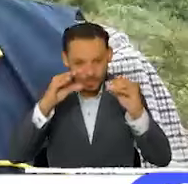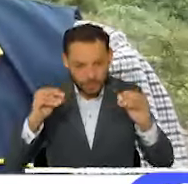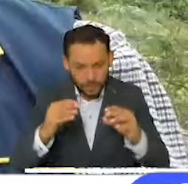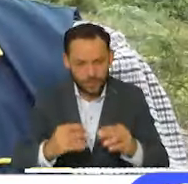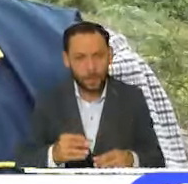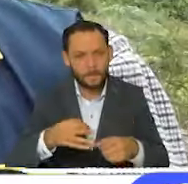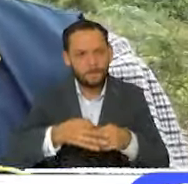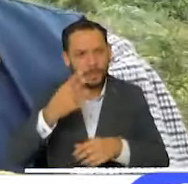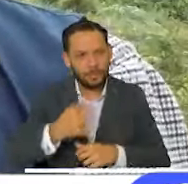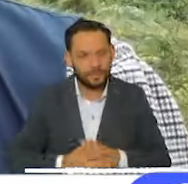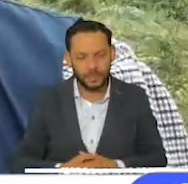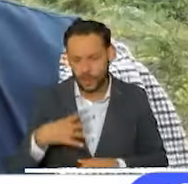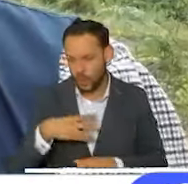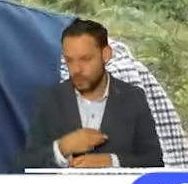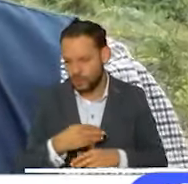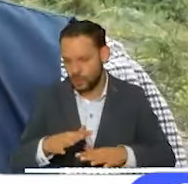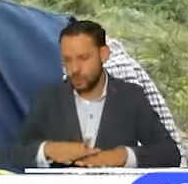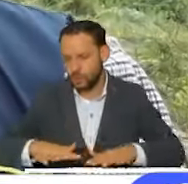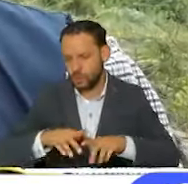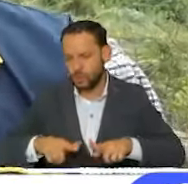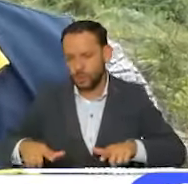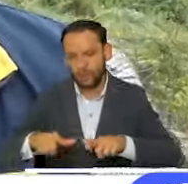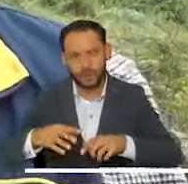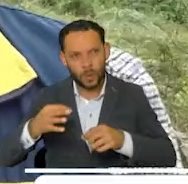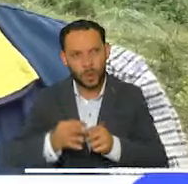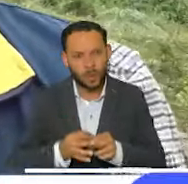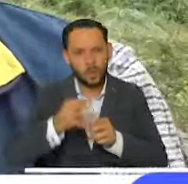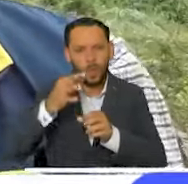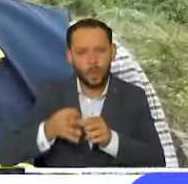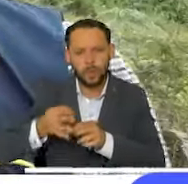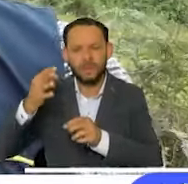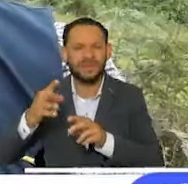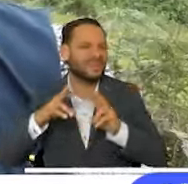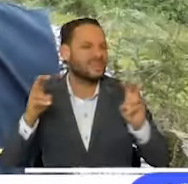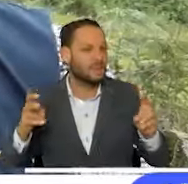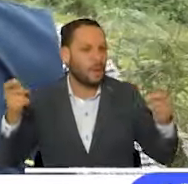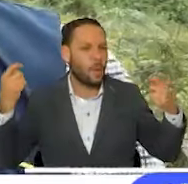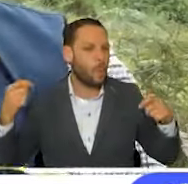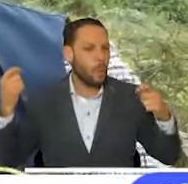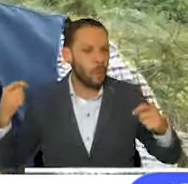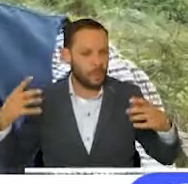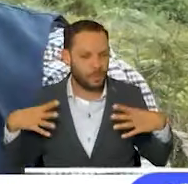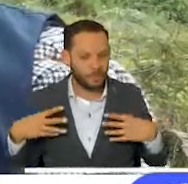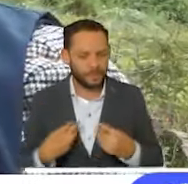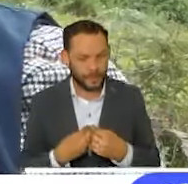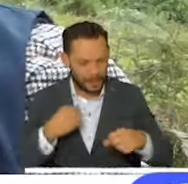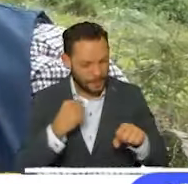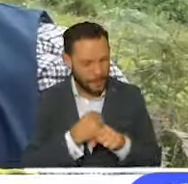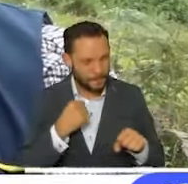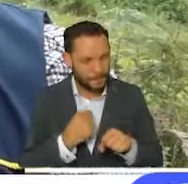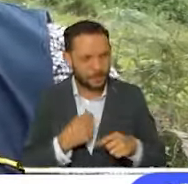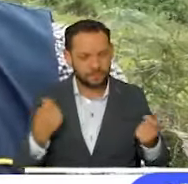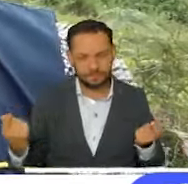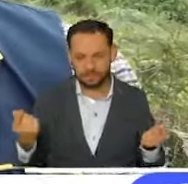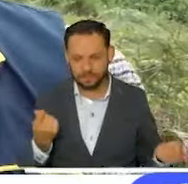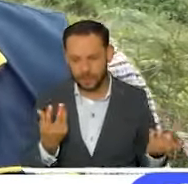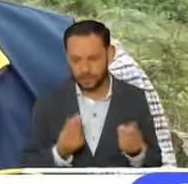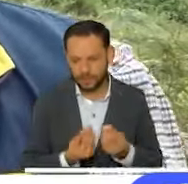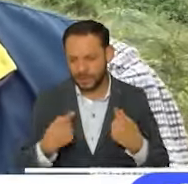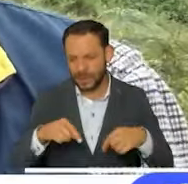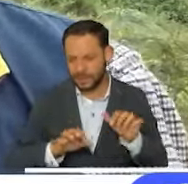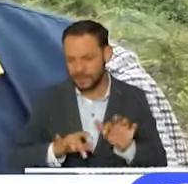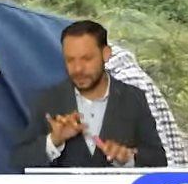uno pólvora pero está asociado a procesos de como de comercial ización Entonces ya estamos trabajando de manera articulada pues con ponal con la secretaría del